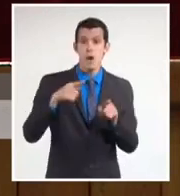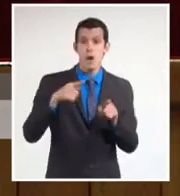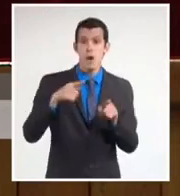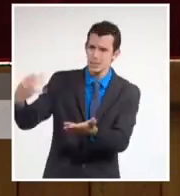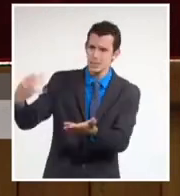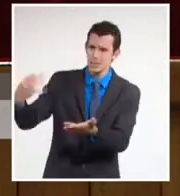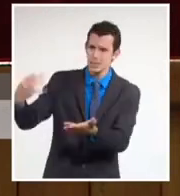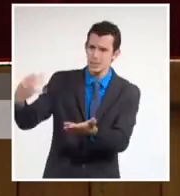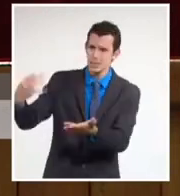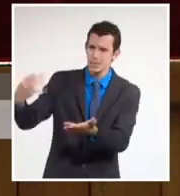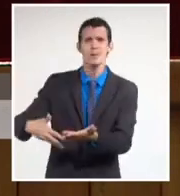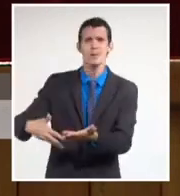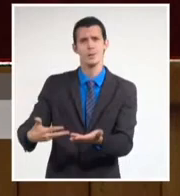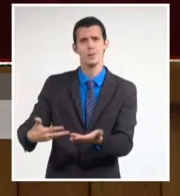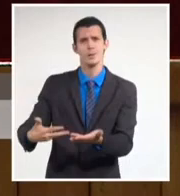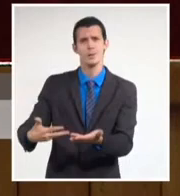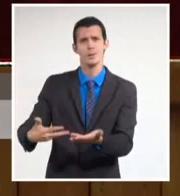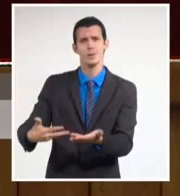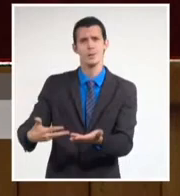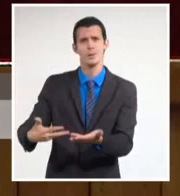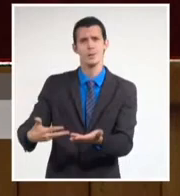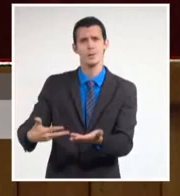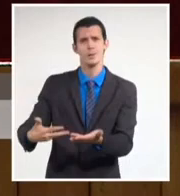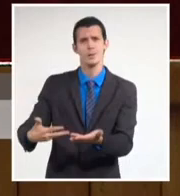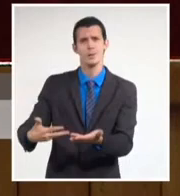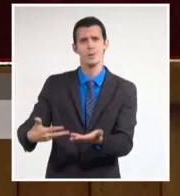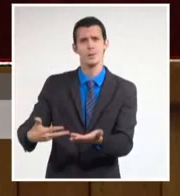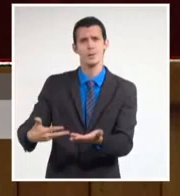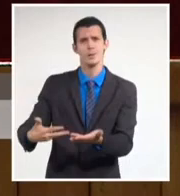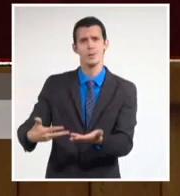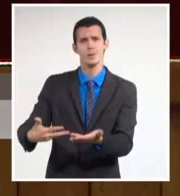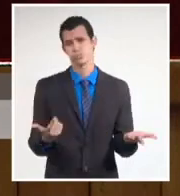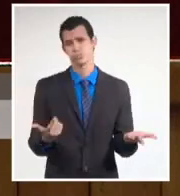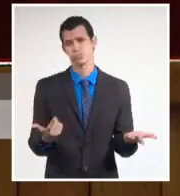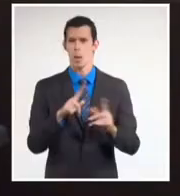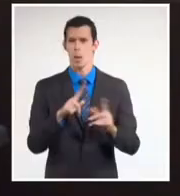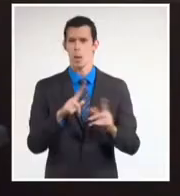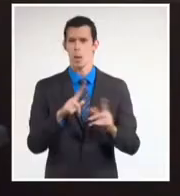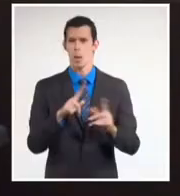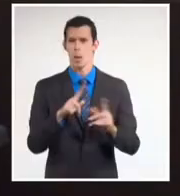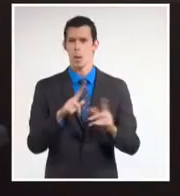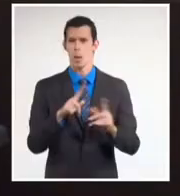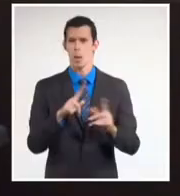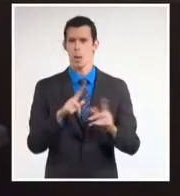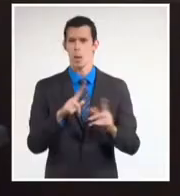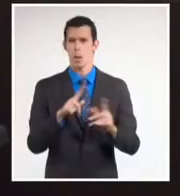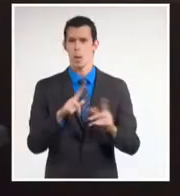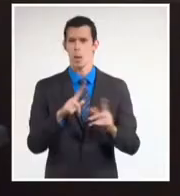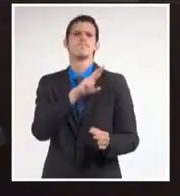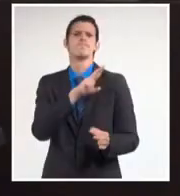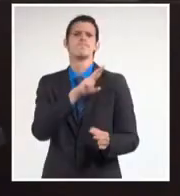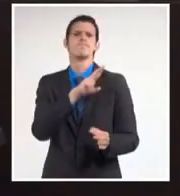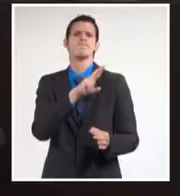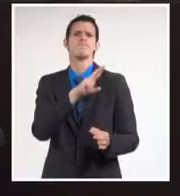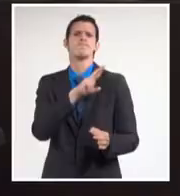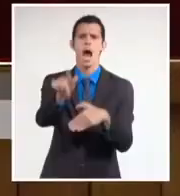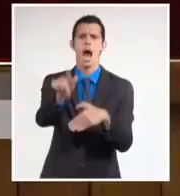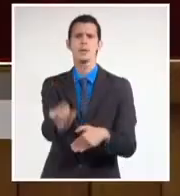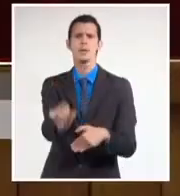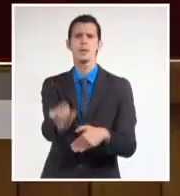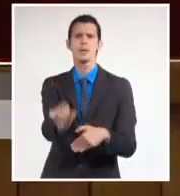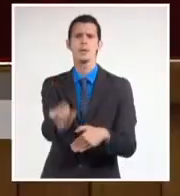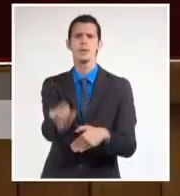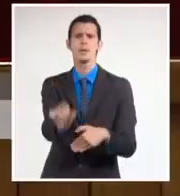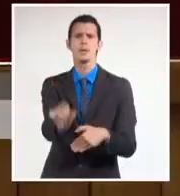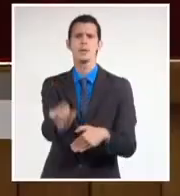escenario, un concepto inflacionario. Aunque hay inflación, no estamos subestimando eso. Entonces, tenemos